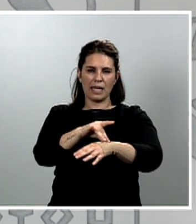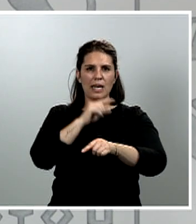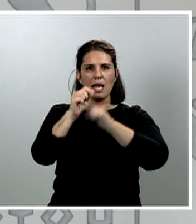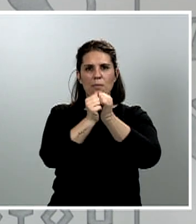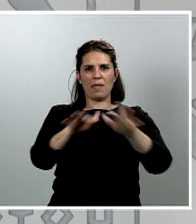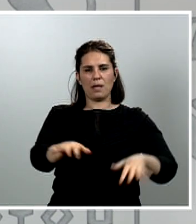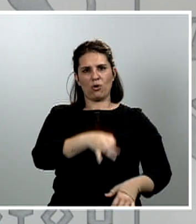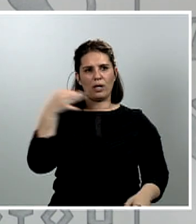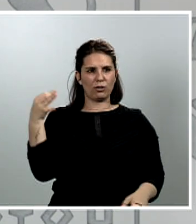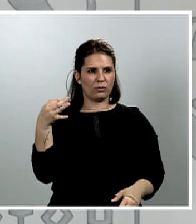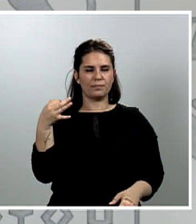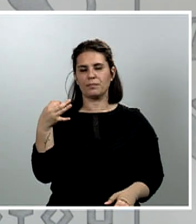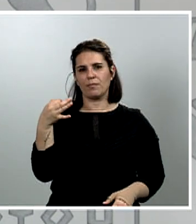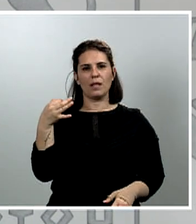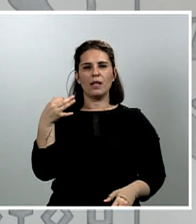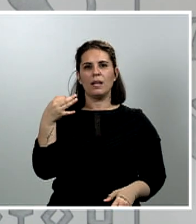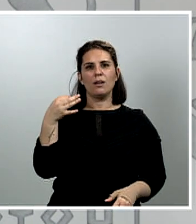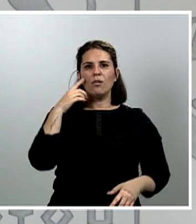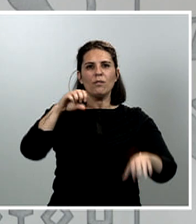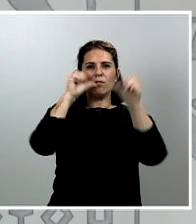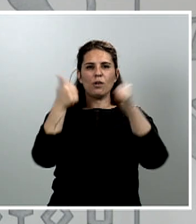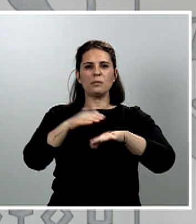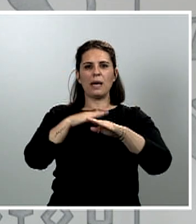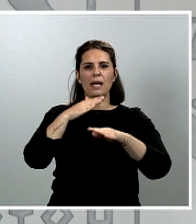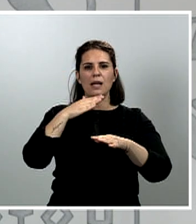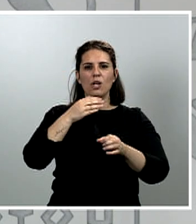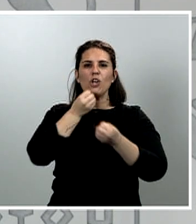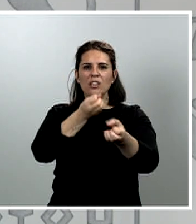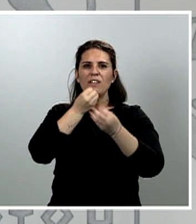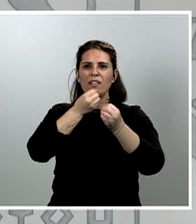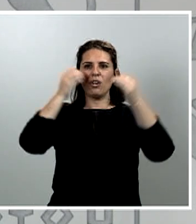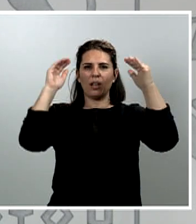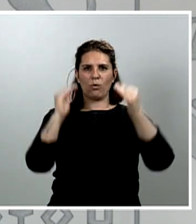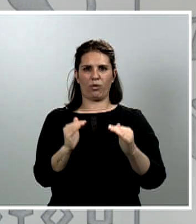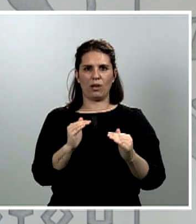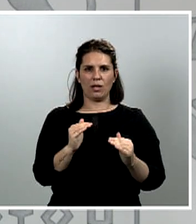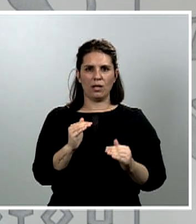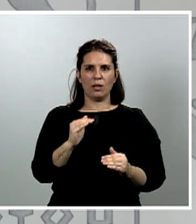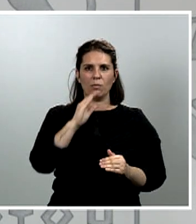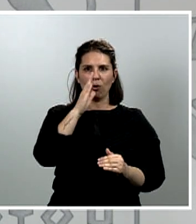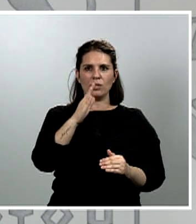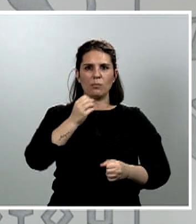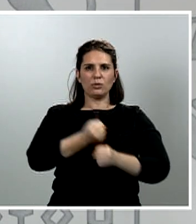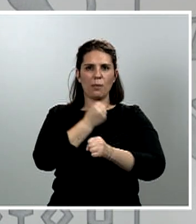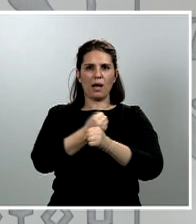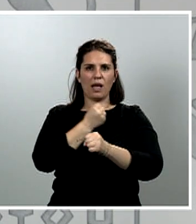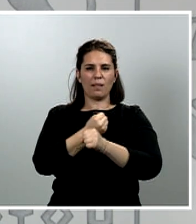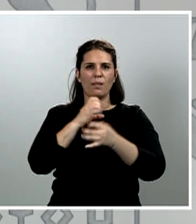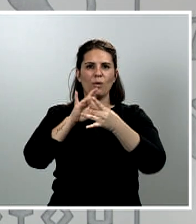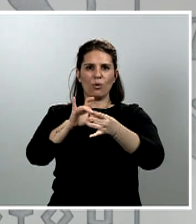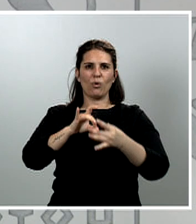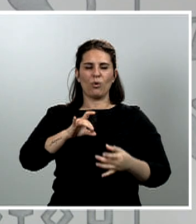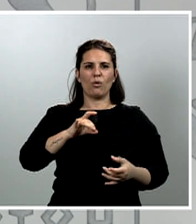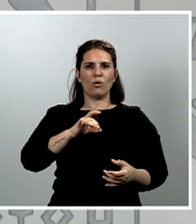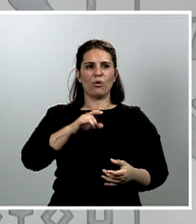formas de reducir esos retrasos en la notificación. No tenemos que ver, estamos viendo, y se está trabajando ya con las comunidades autónomas, mecanismos para poder